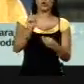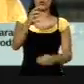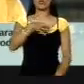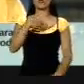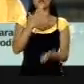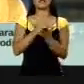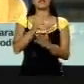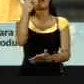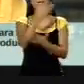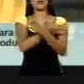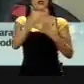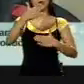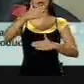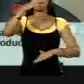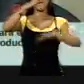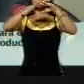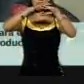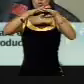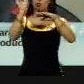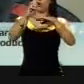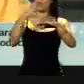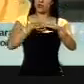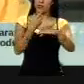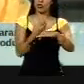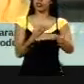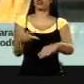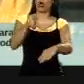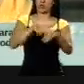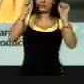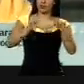barriles diarios.